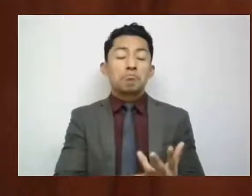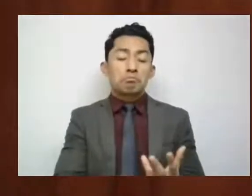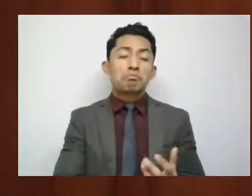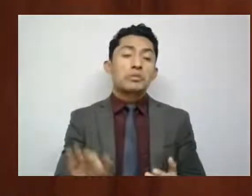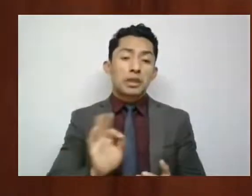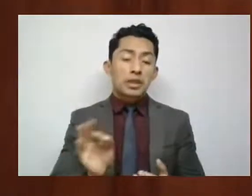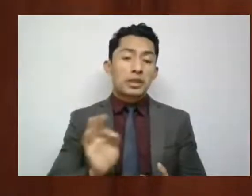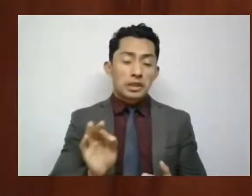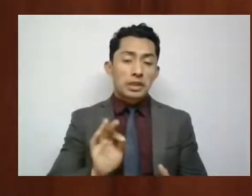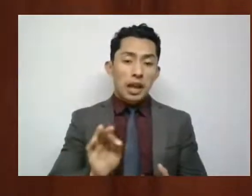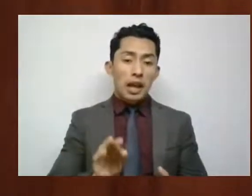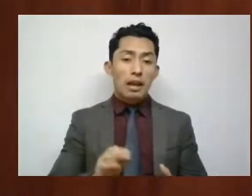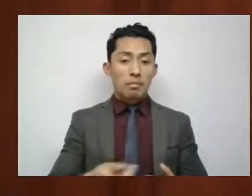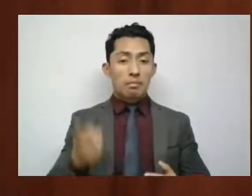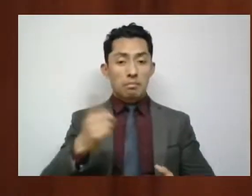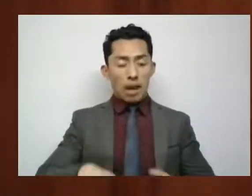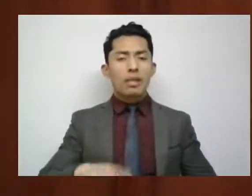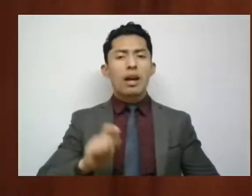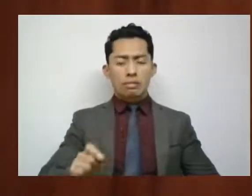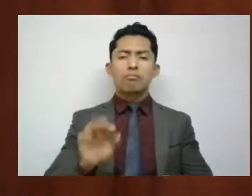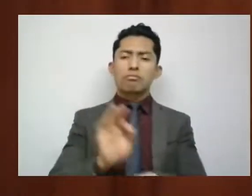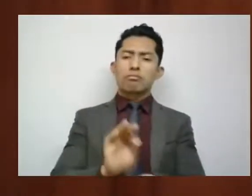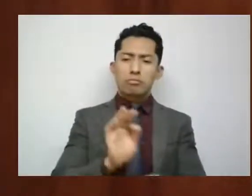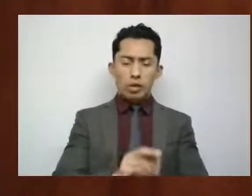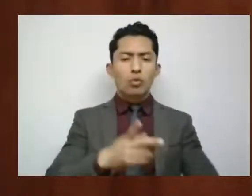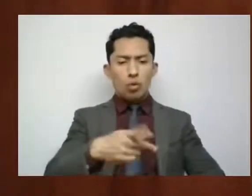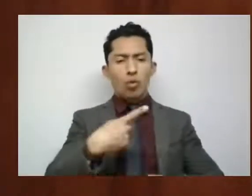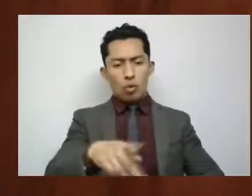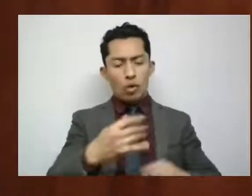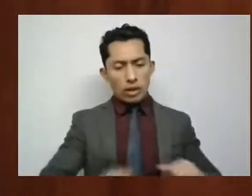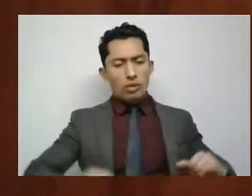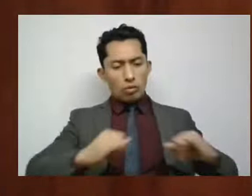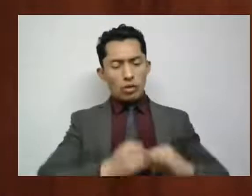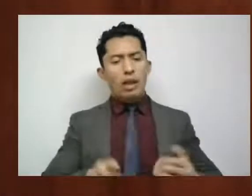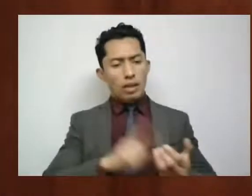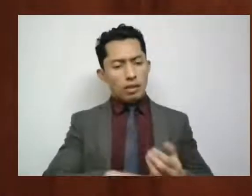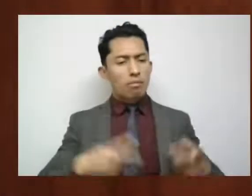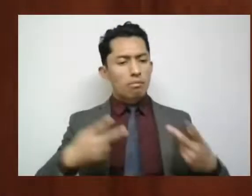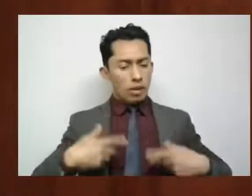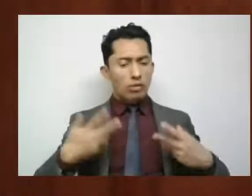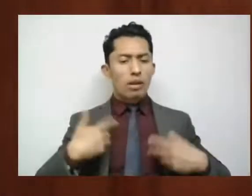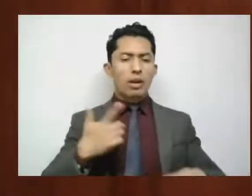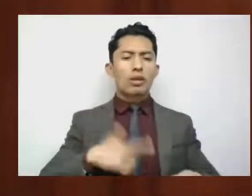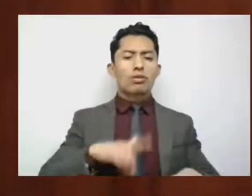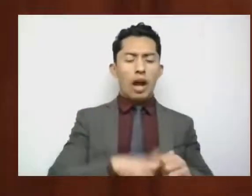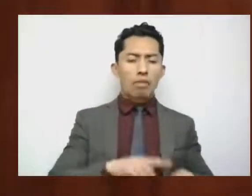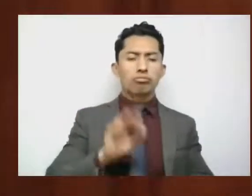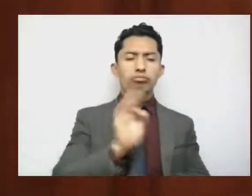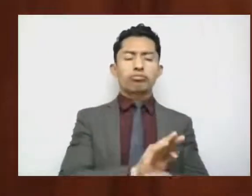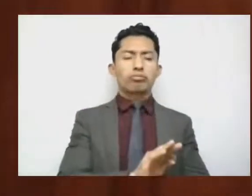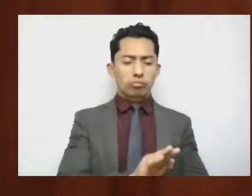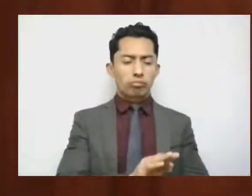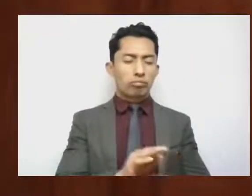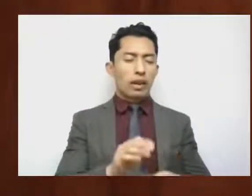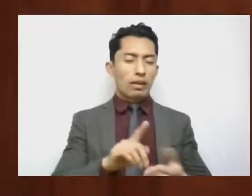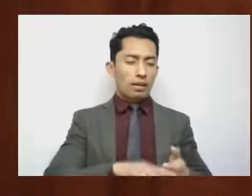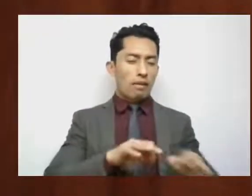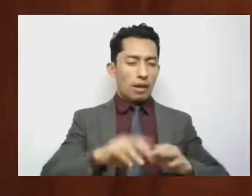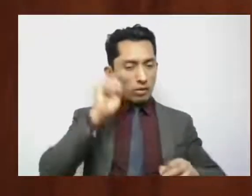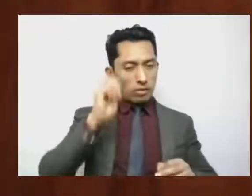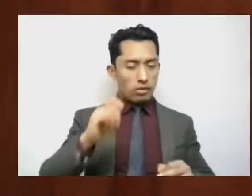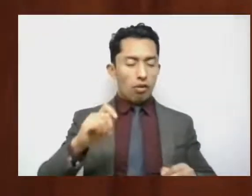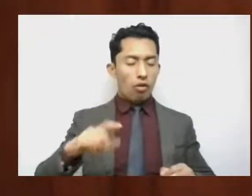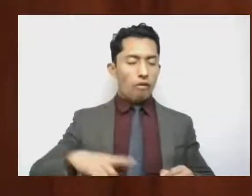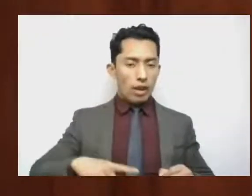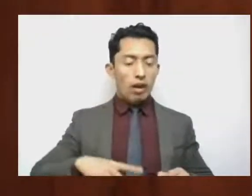estos tipos penales salvaguardan a las instituciones y personas que laboran como servidores públicos, nuestro código